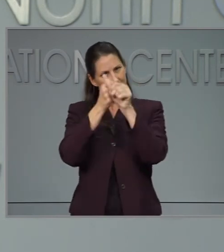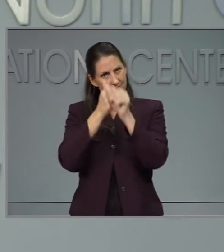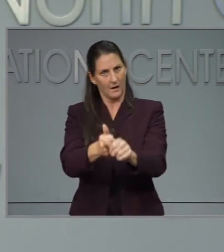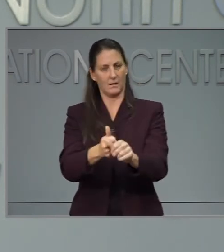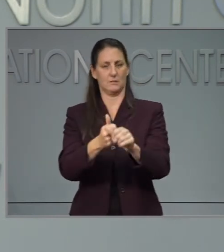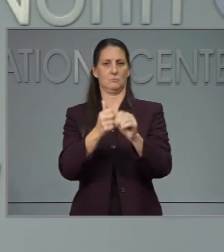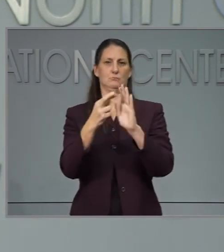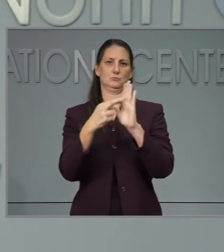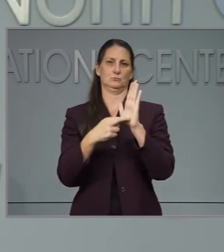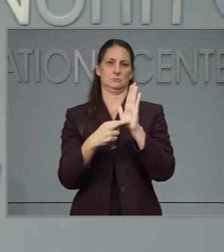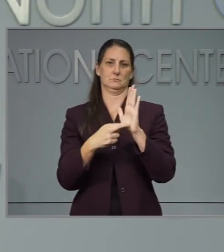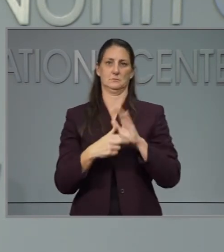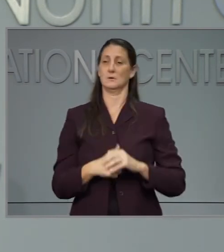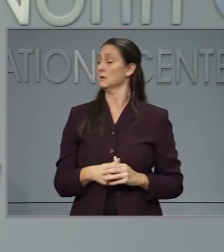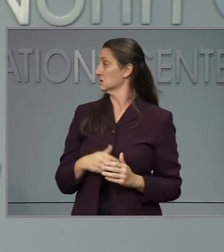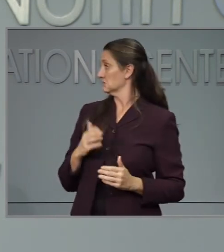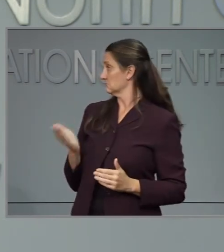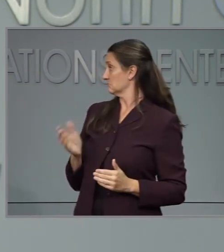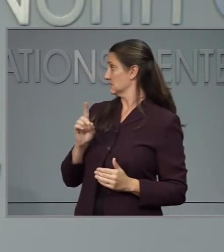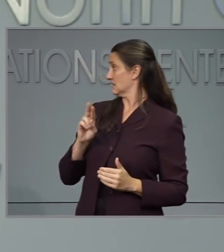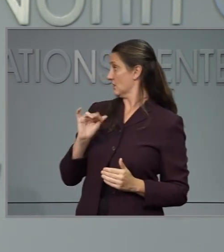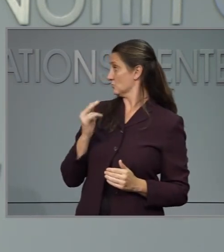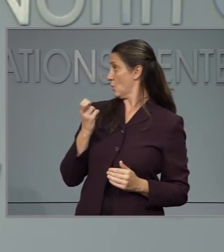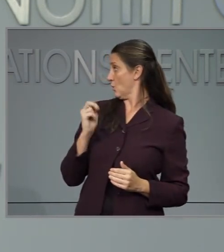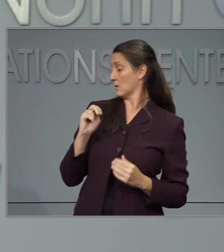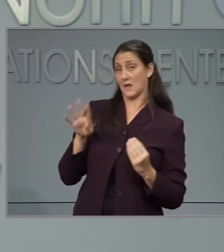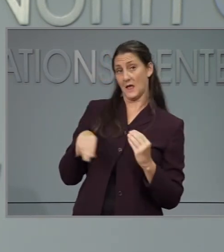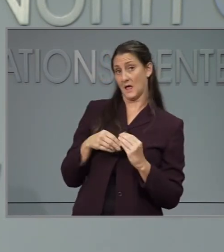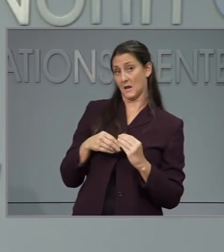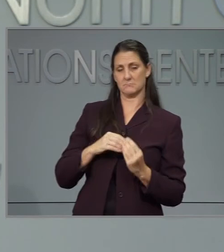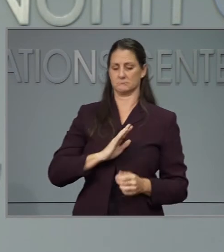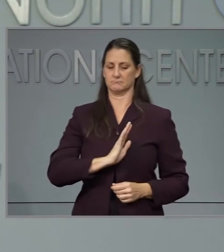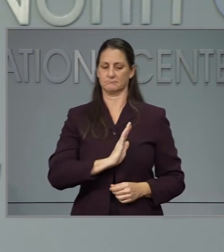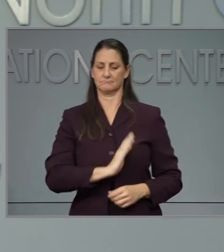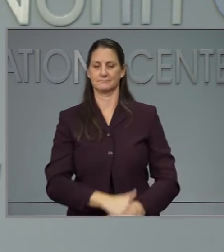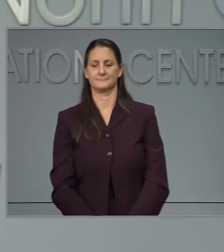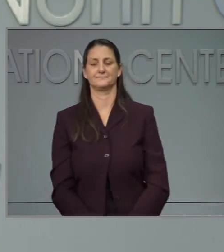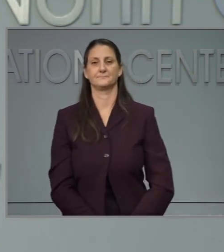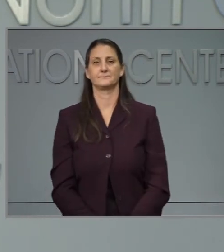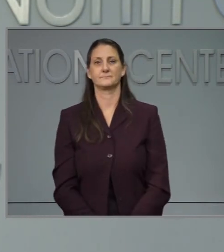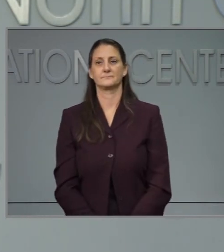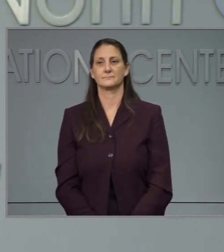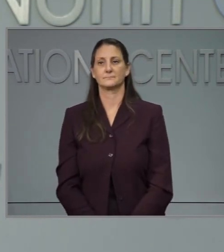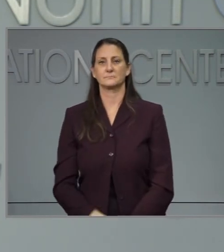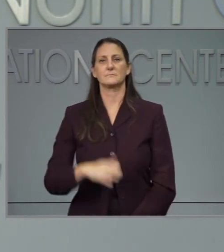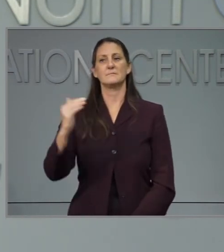personas a utilizar mascarillas. ¿Hay algo más que quiera agregar? No. La siguiente pregunta.